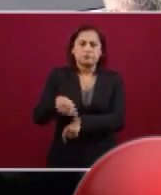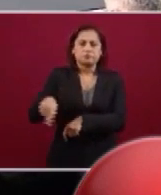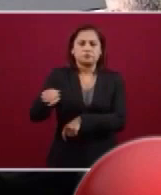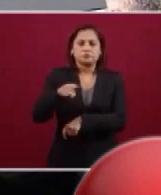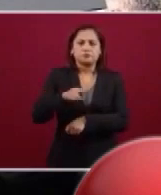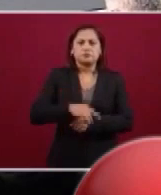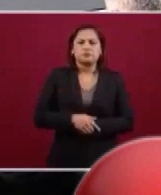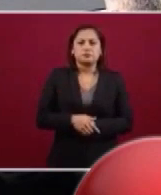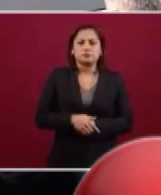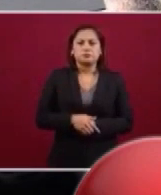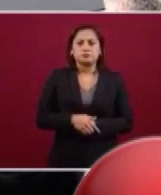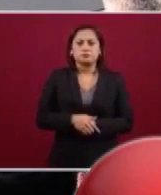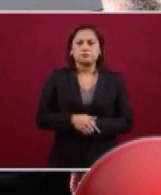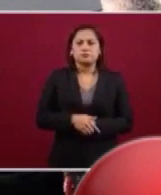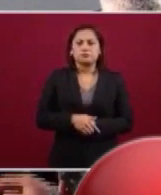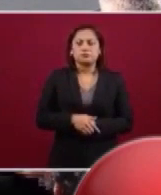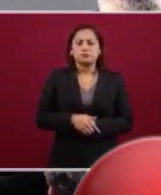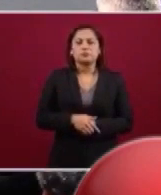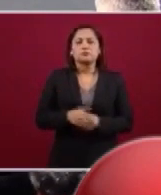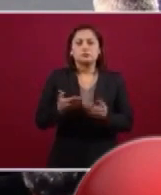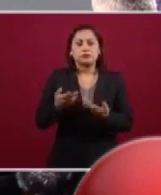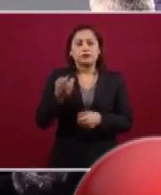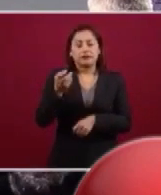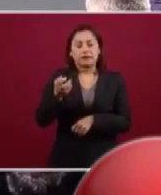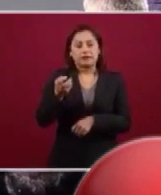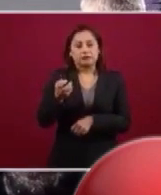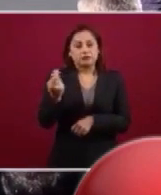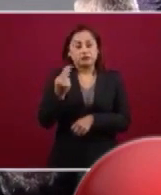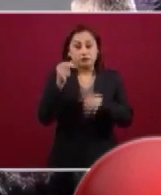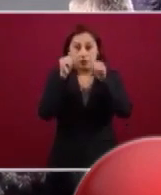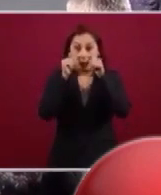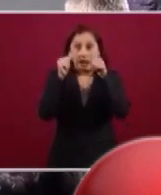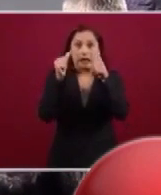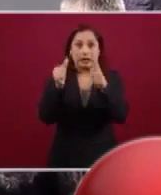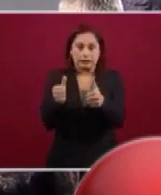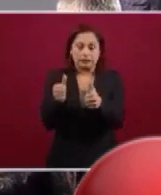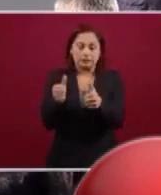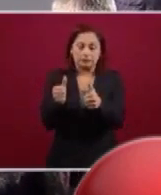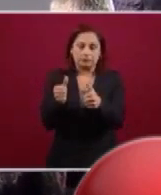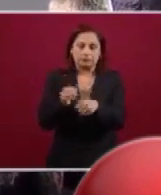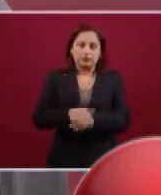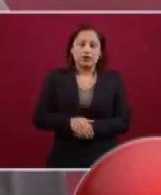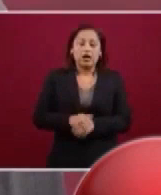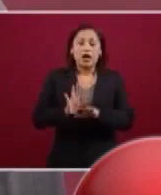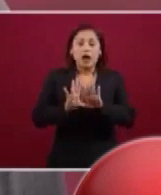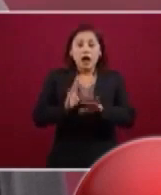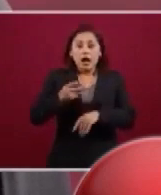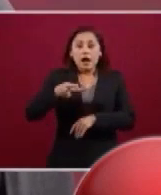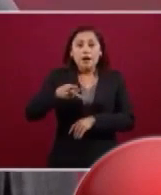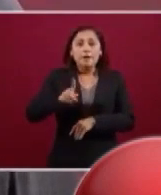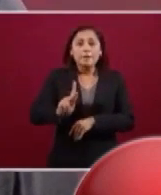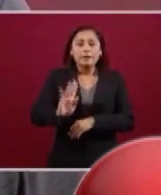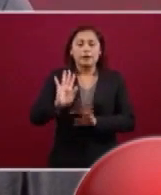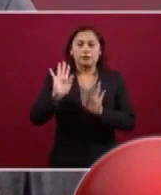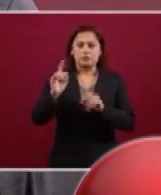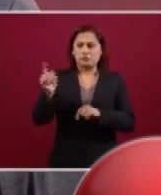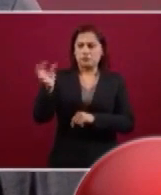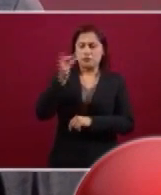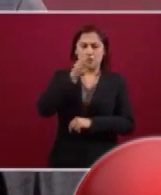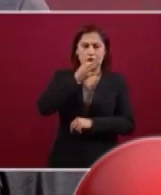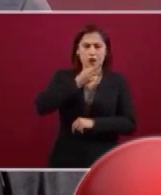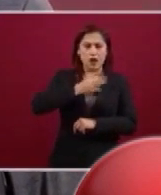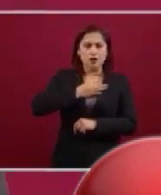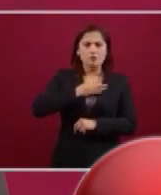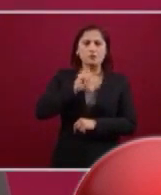Hay que ver eso. Pero yo tengo el informe de